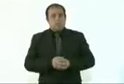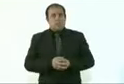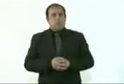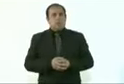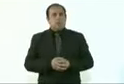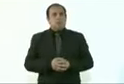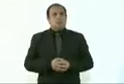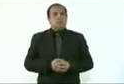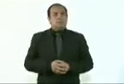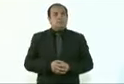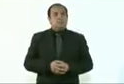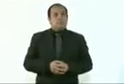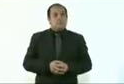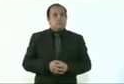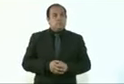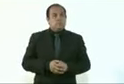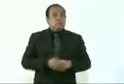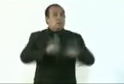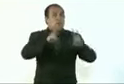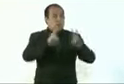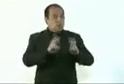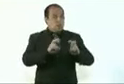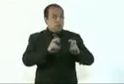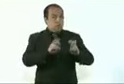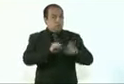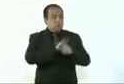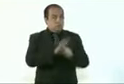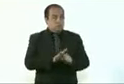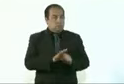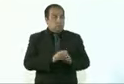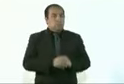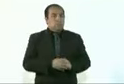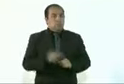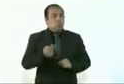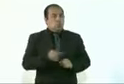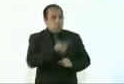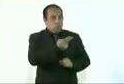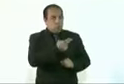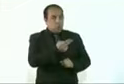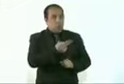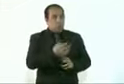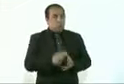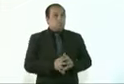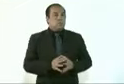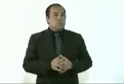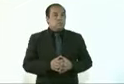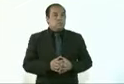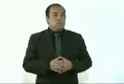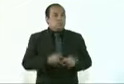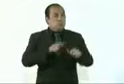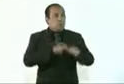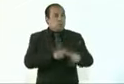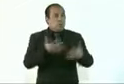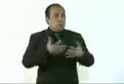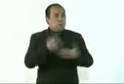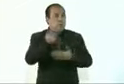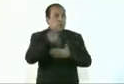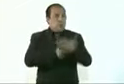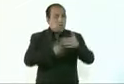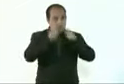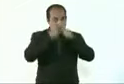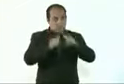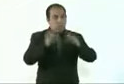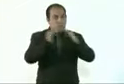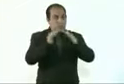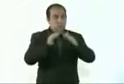saber, en este tema del COVID, si ustedes van a estar siguiendo aplicando el programa de atención